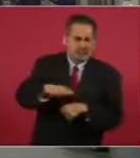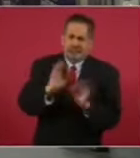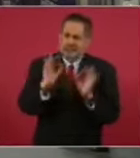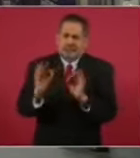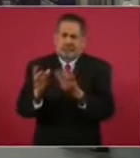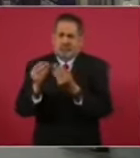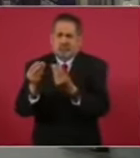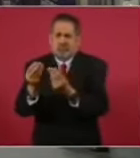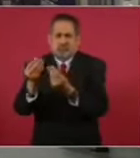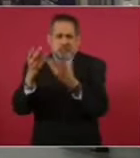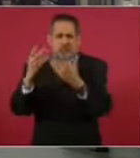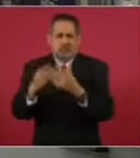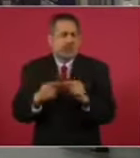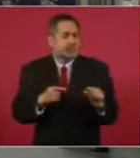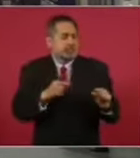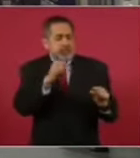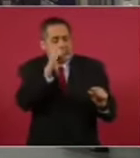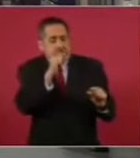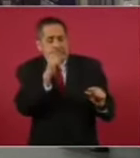soberanía, que